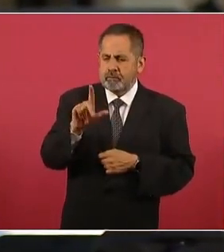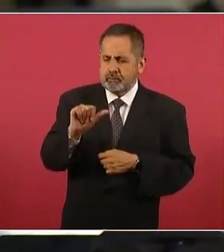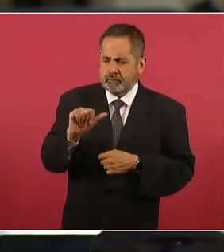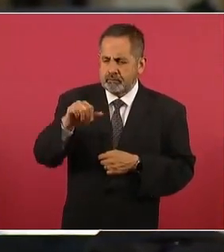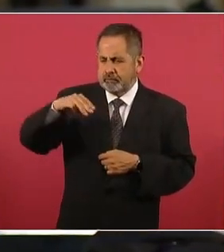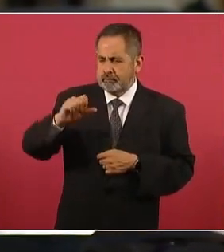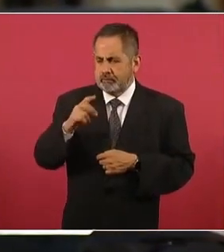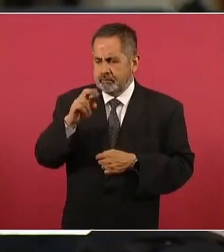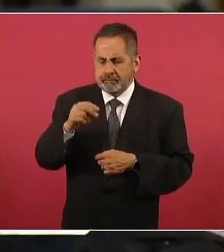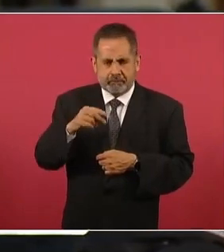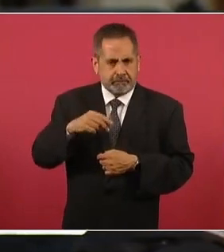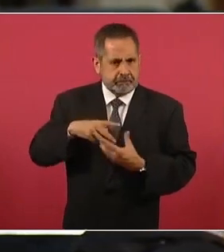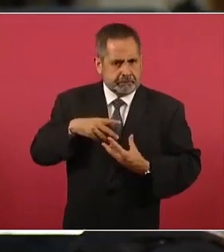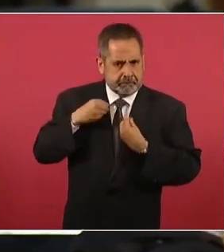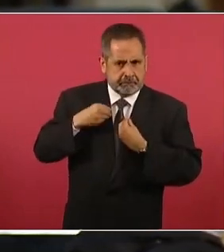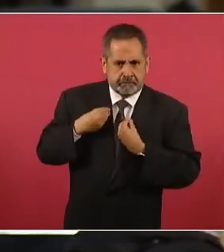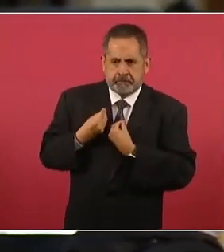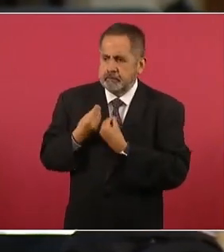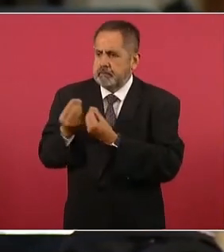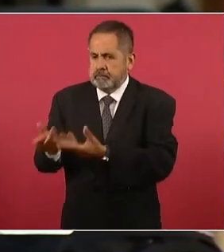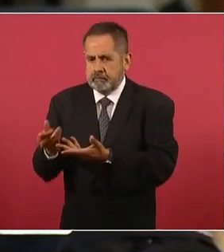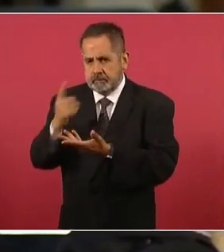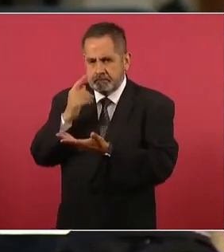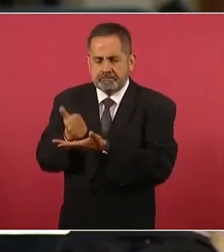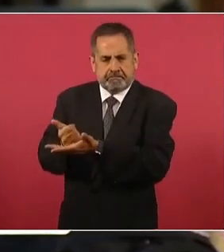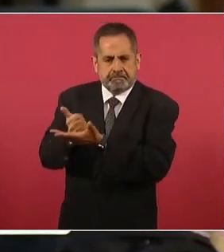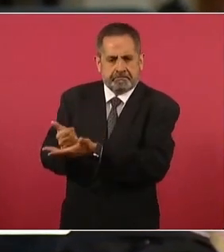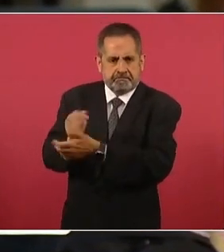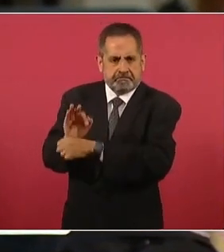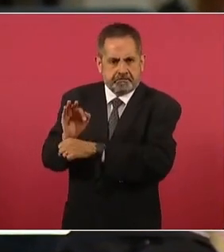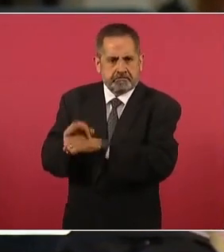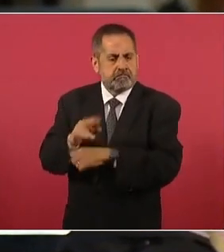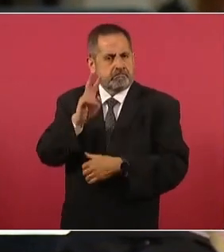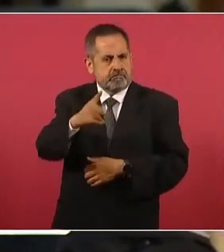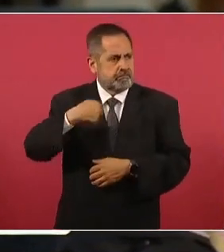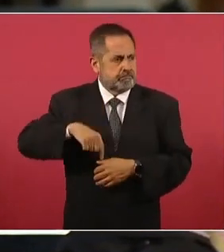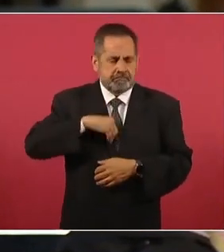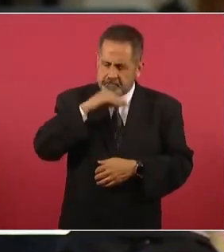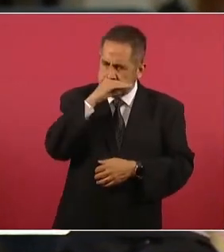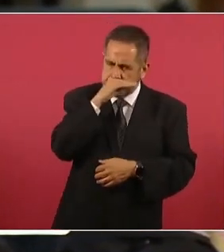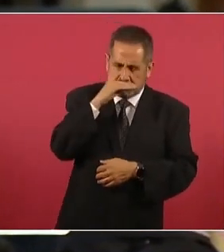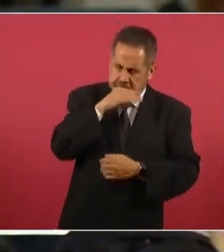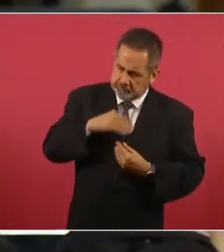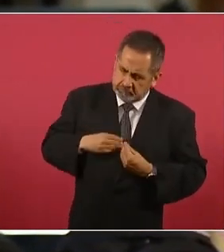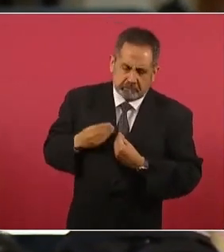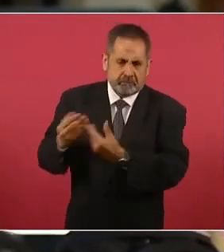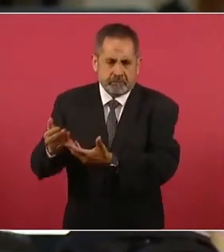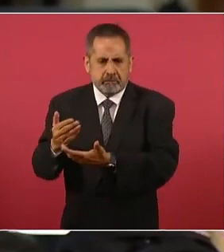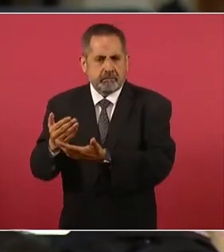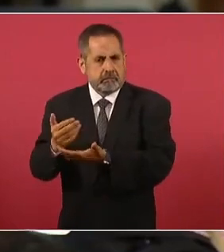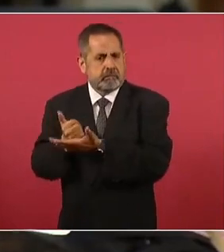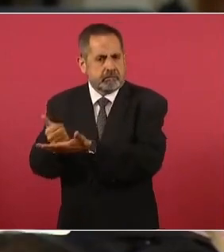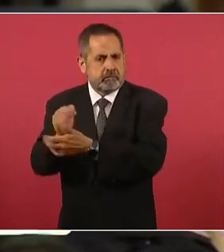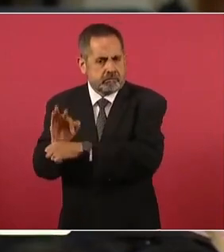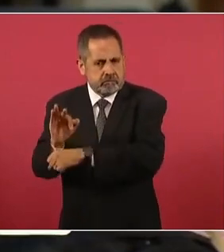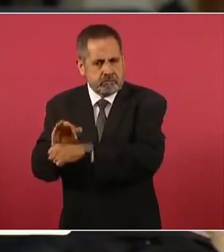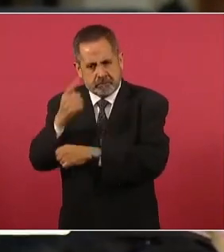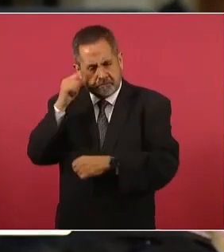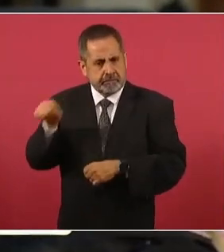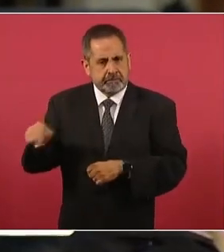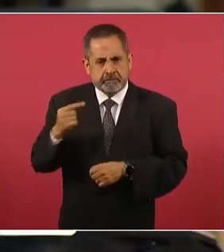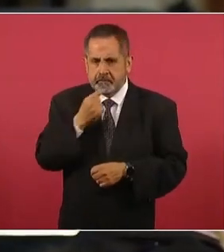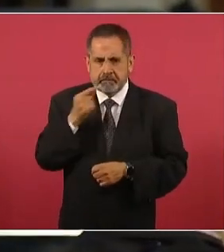a recuperarse prontamente. Eso lo hacemos de manera gratuita. Y también que